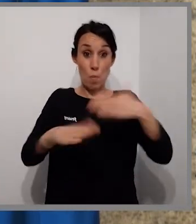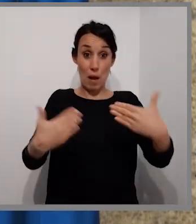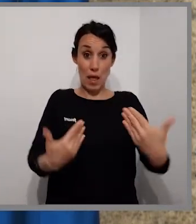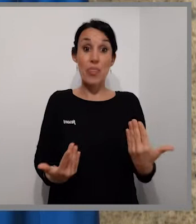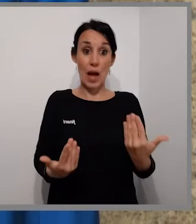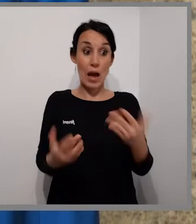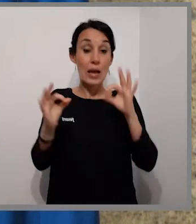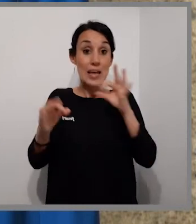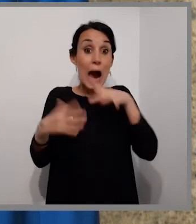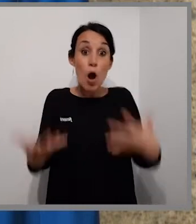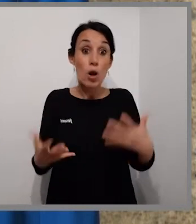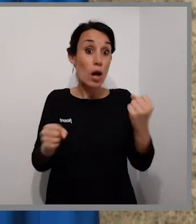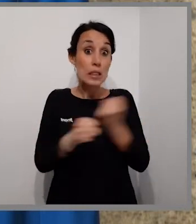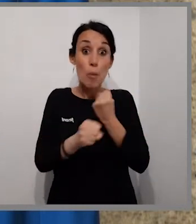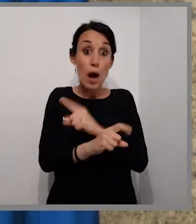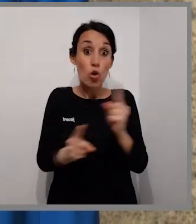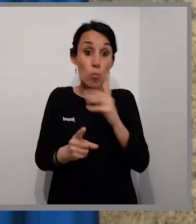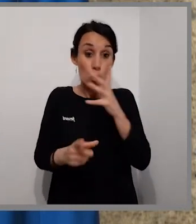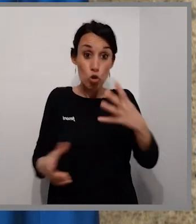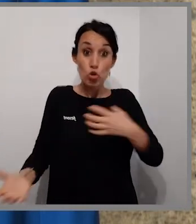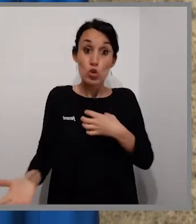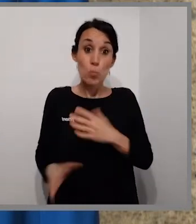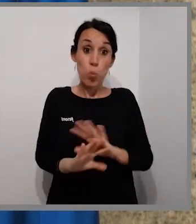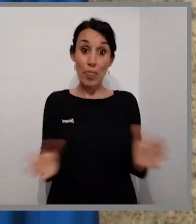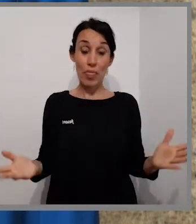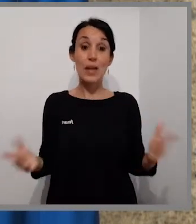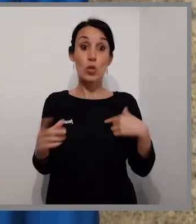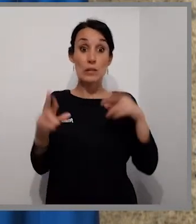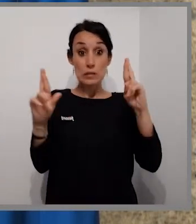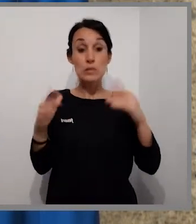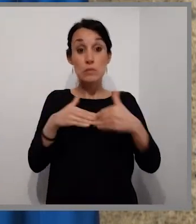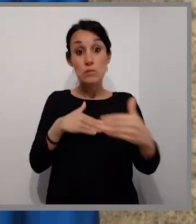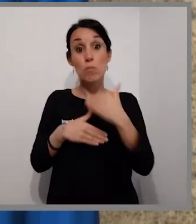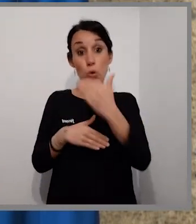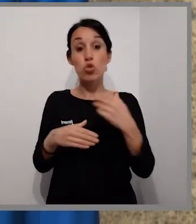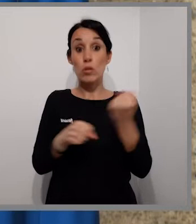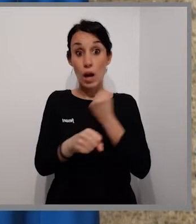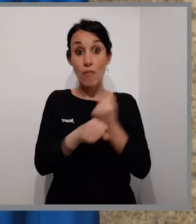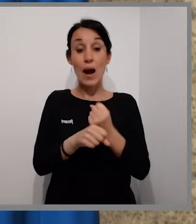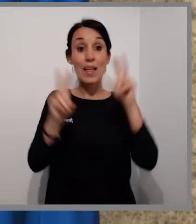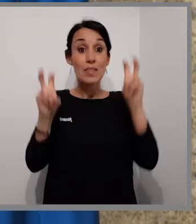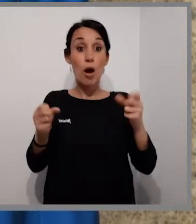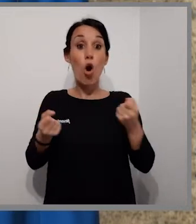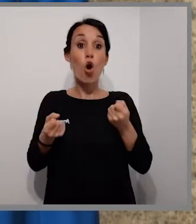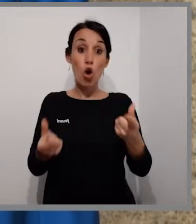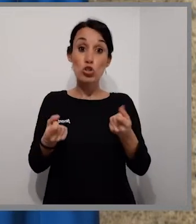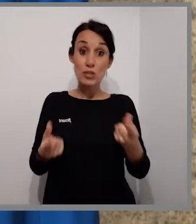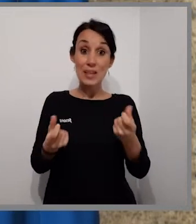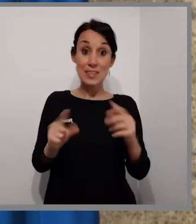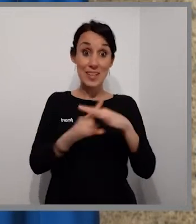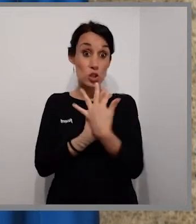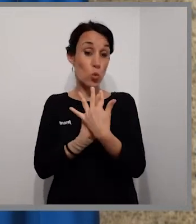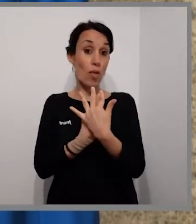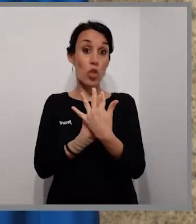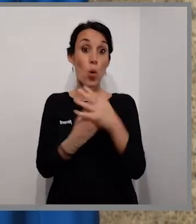empresas privadas. No se trabaja en estos momentos porque no se puede trabajar, y esperemos que pronto se pueda trabajar y que los costes de